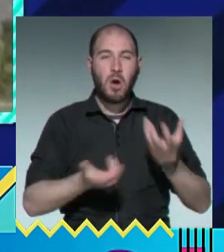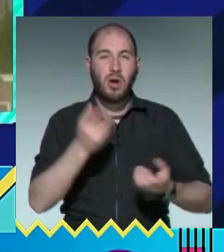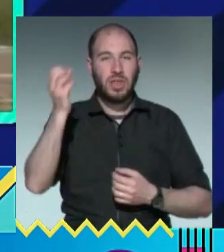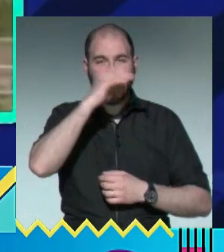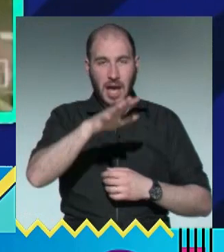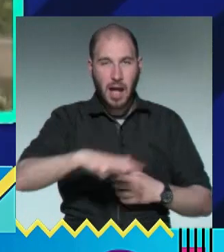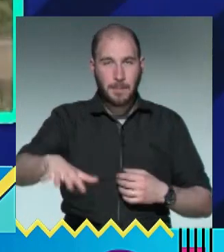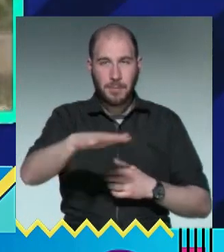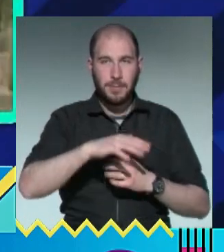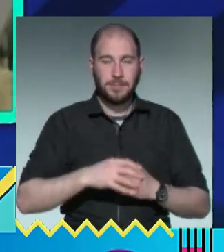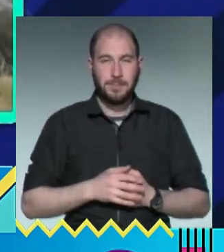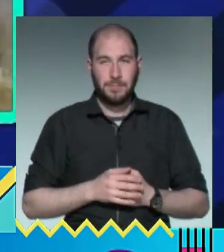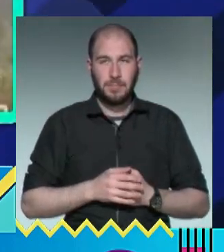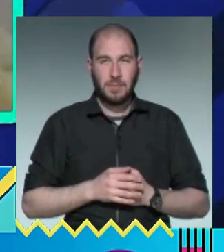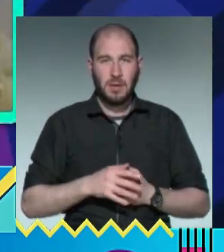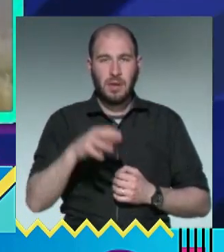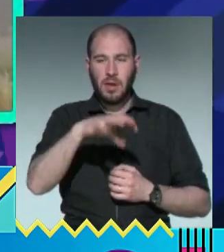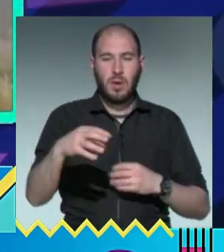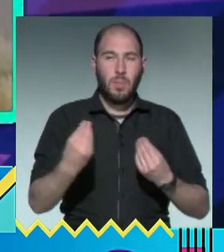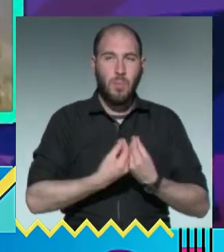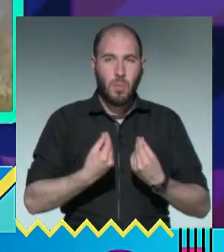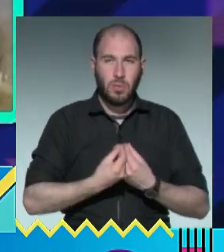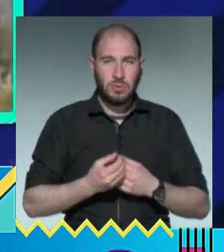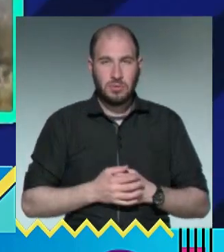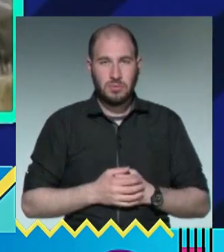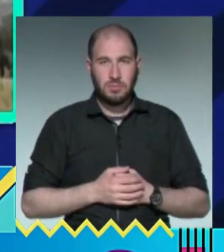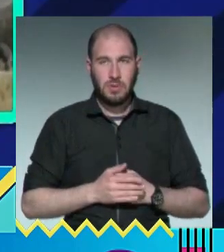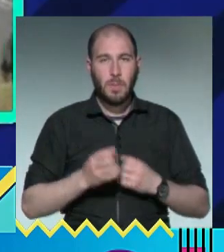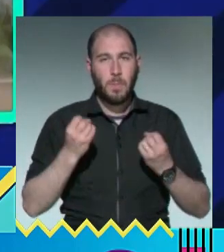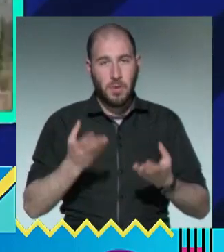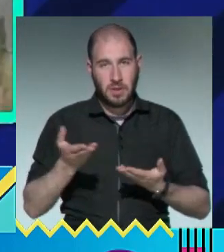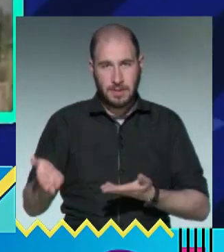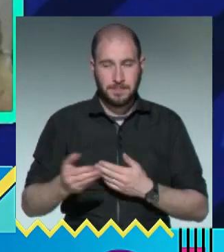mucho o varios incendios es culpa o